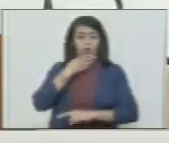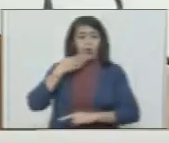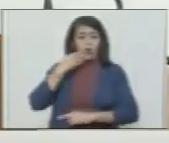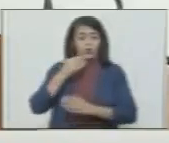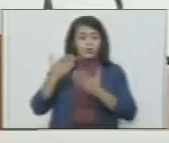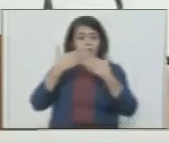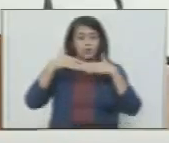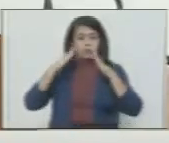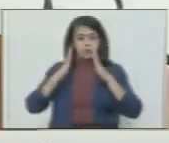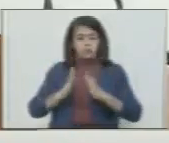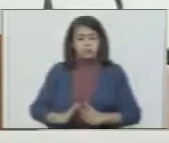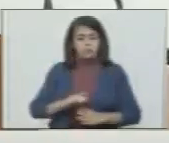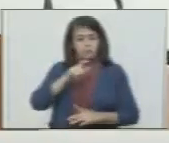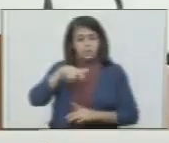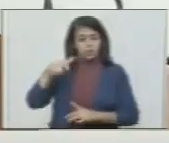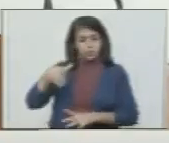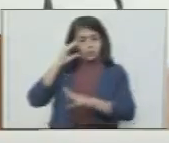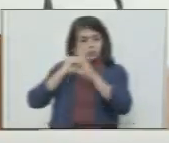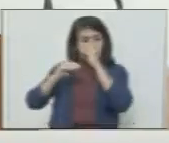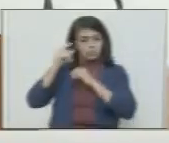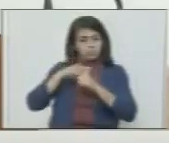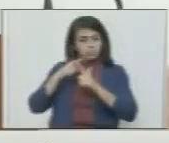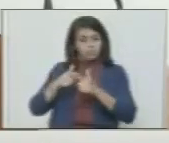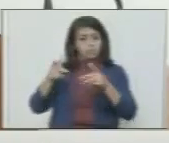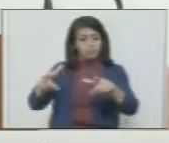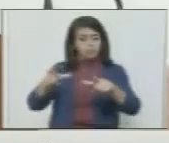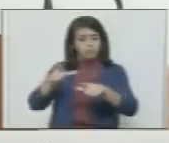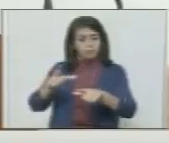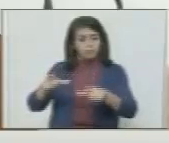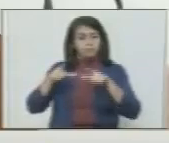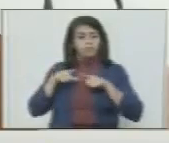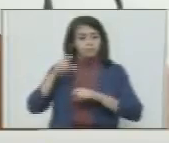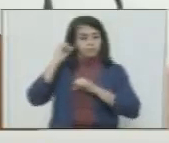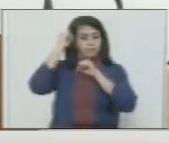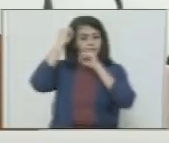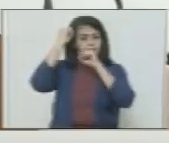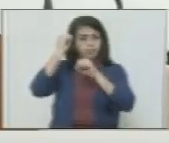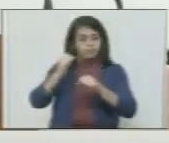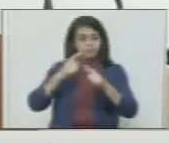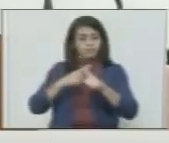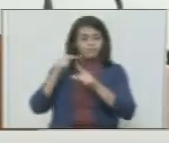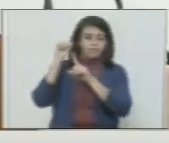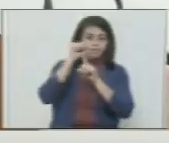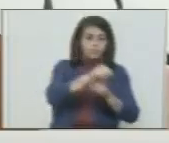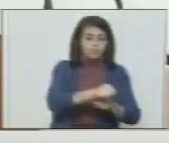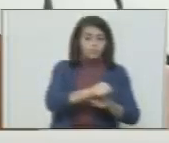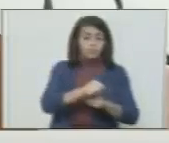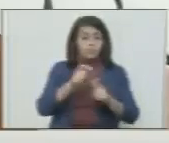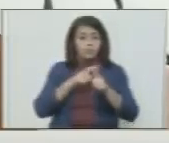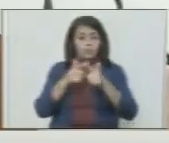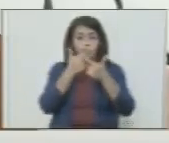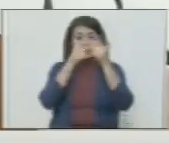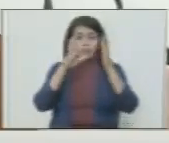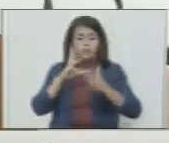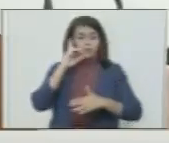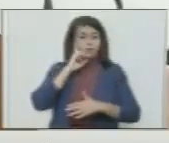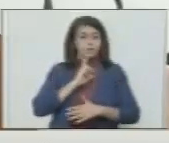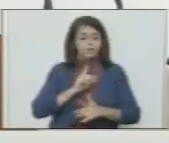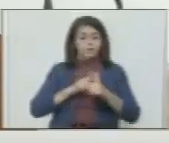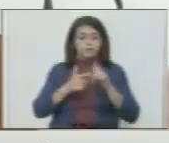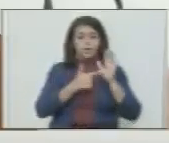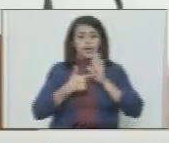por jóvenes estudiantes y seminaristas, obteniendo el título de vencedor de los tiranos, por parte del